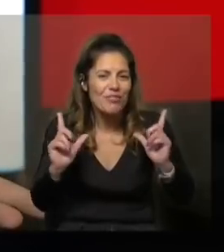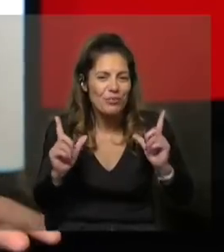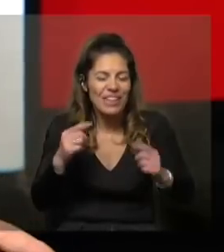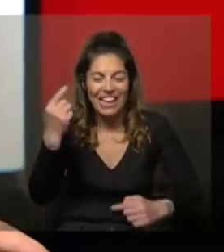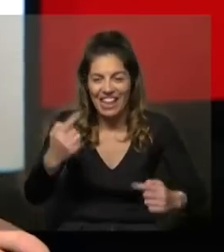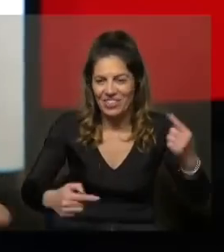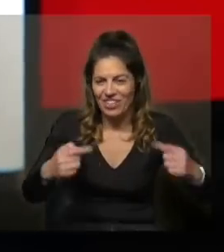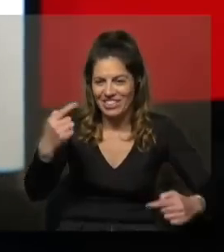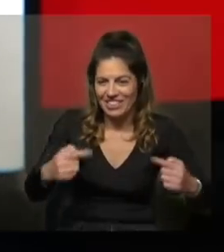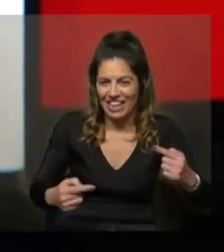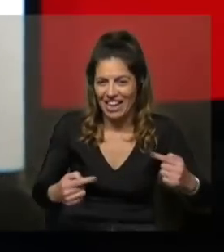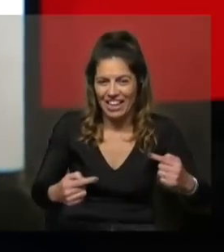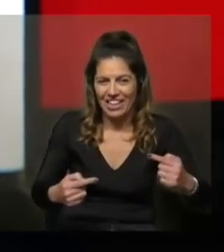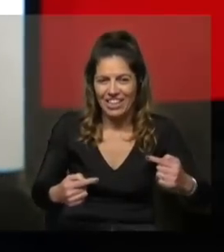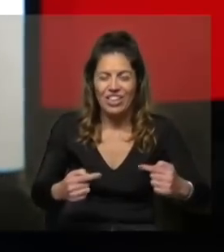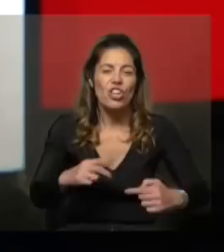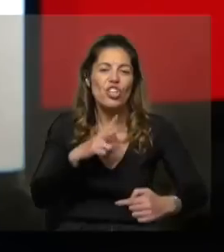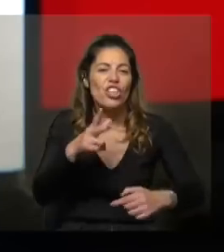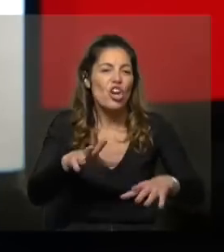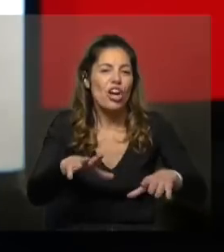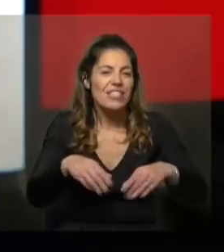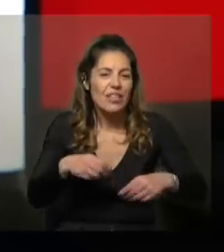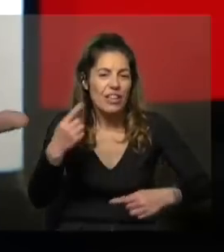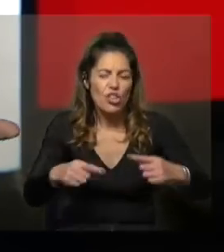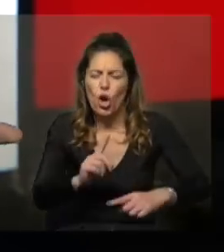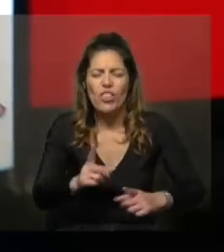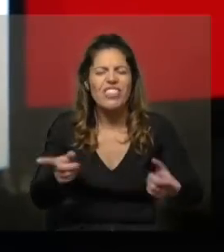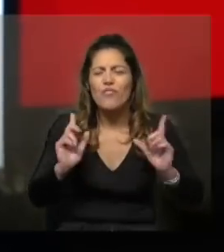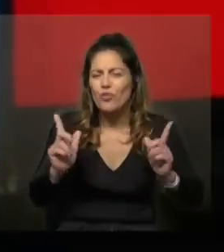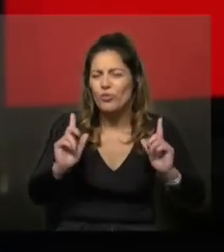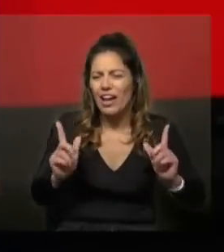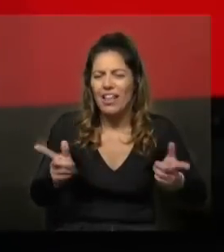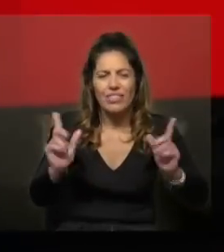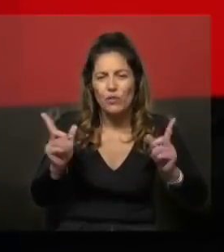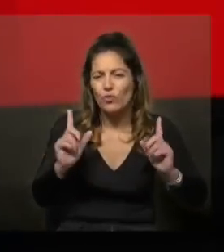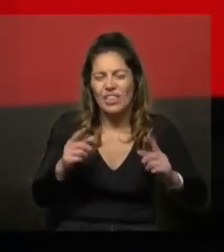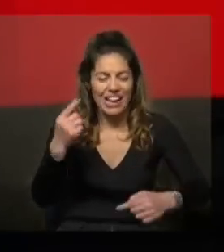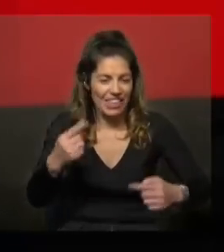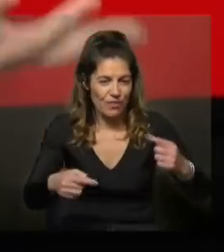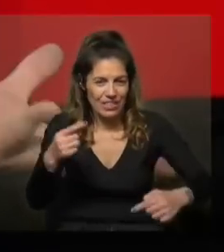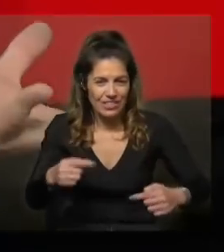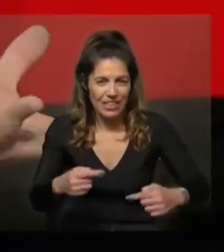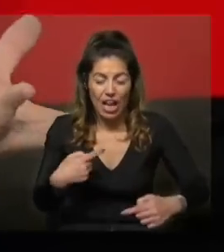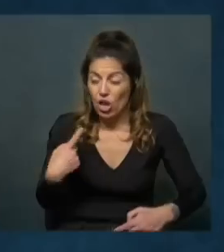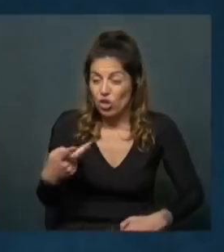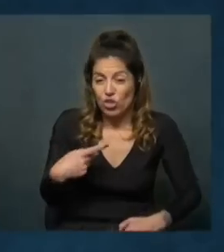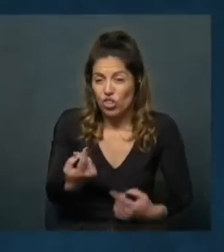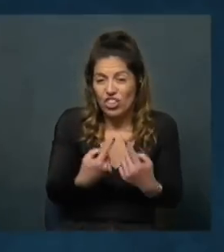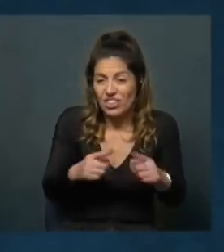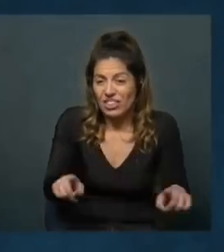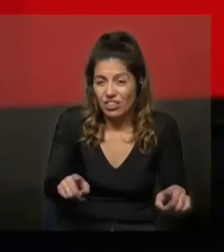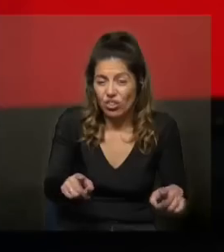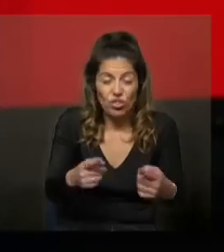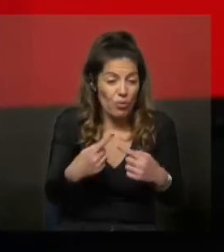Claro que yo no digo que aceptes la libertad no disfrutá disfrutar disfrutar Nosotros somos distintos entre nosotros